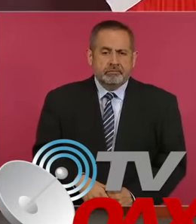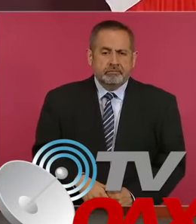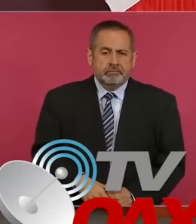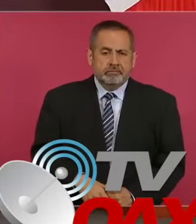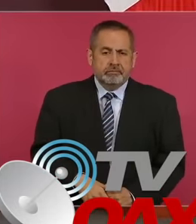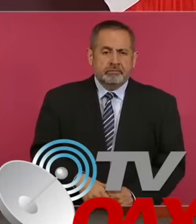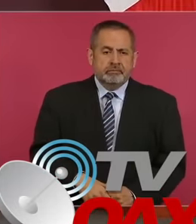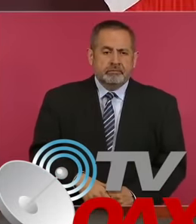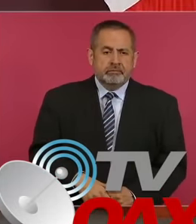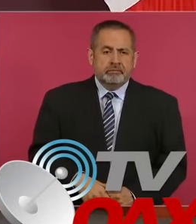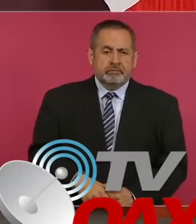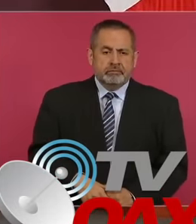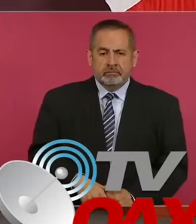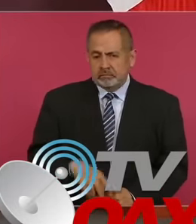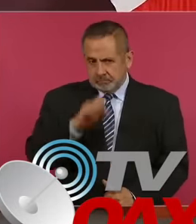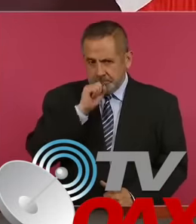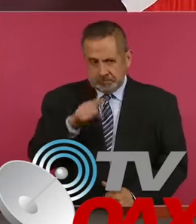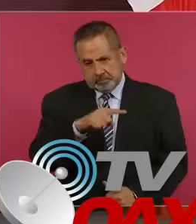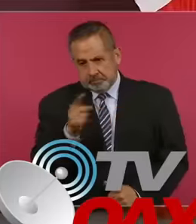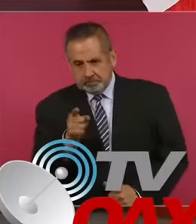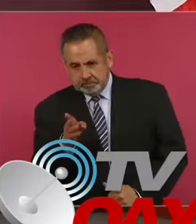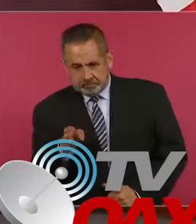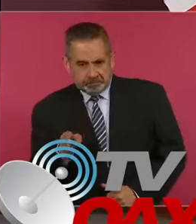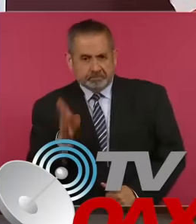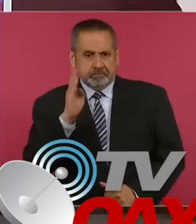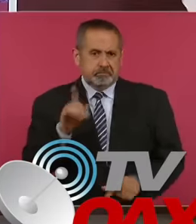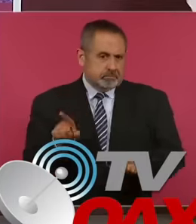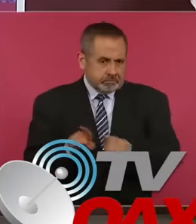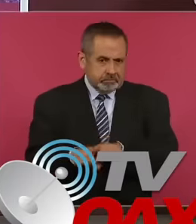Y aquí lo mismo,